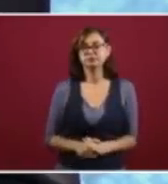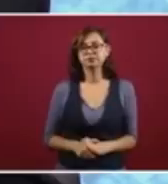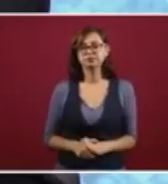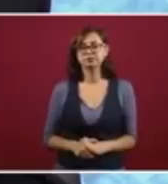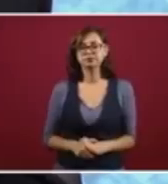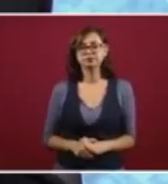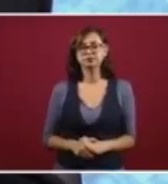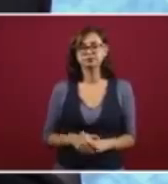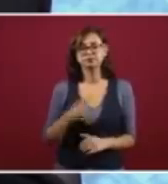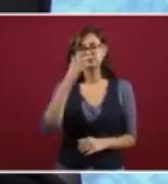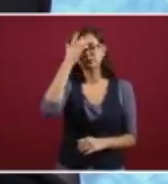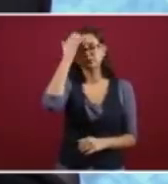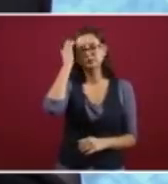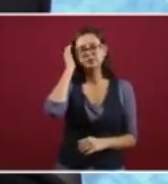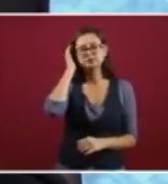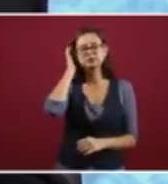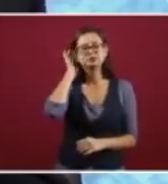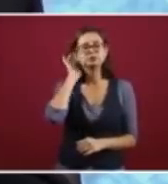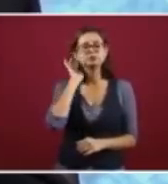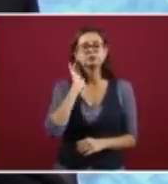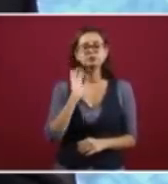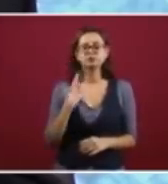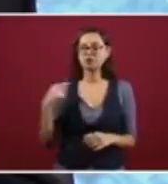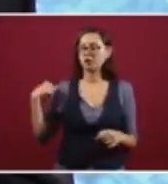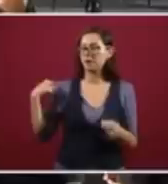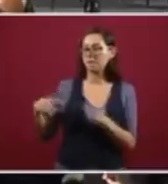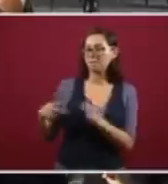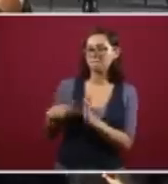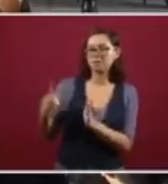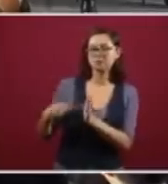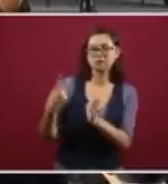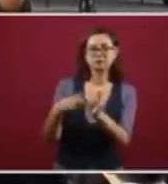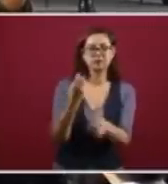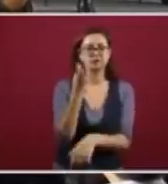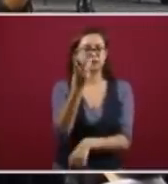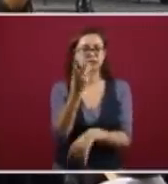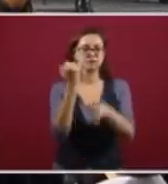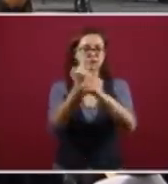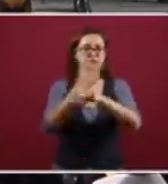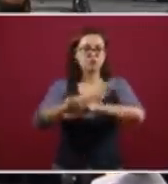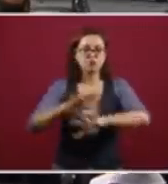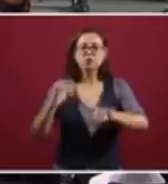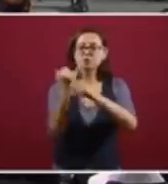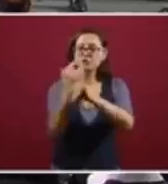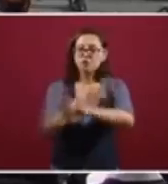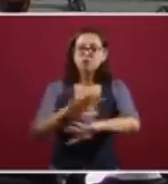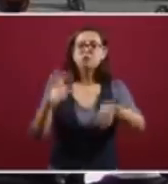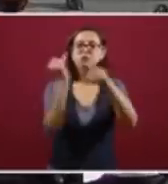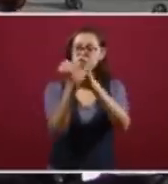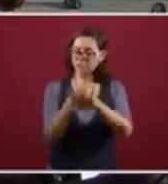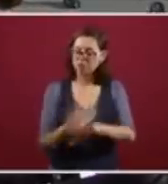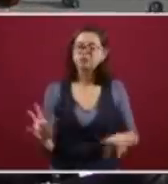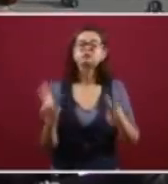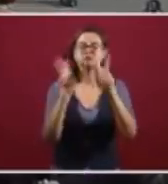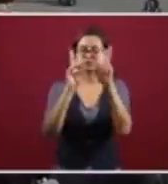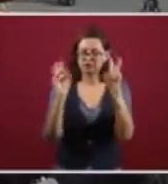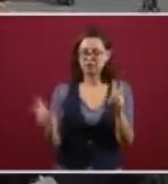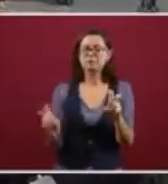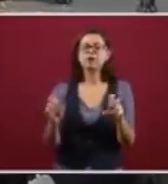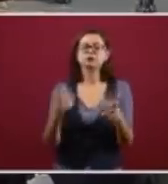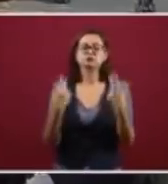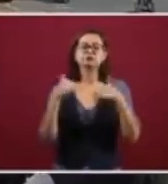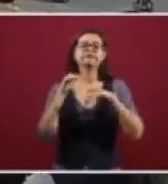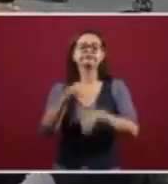en hasta ahora los tres informes. He tratado el tema de la